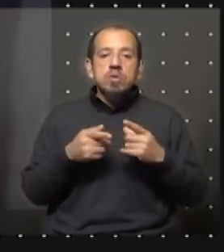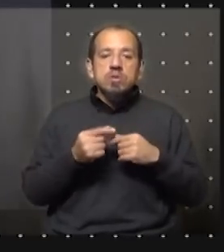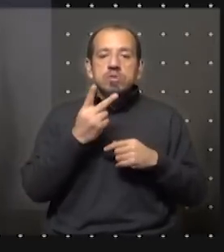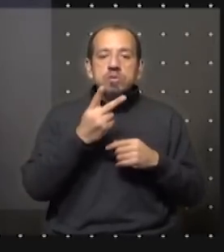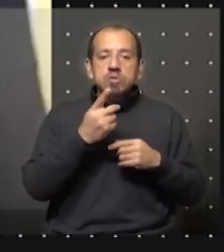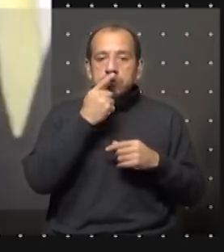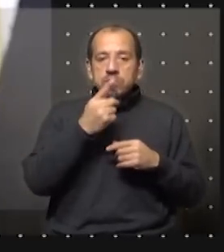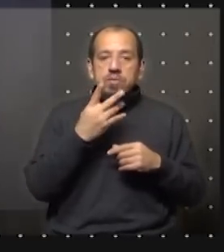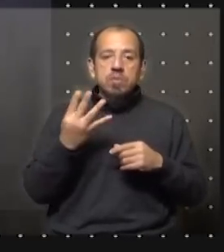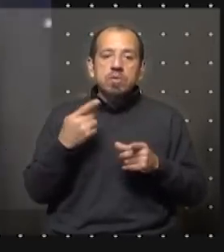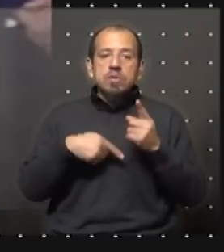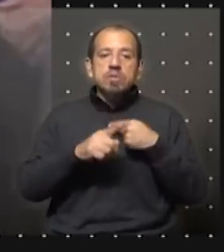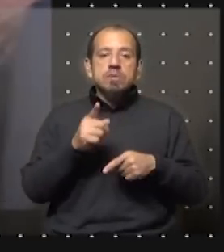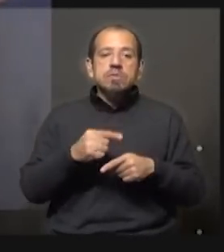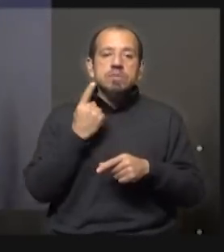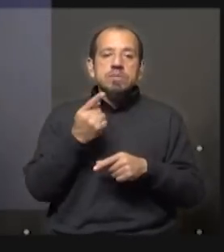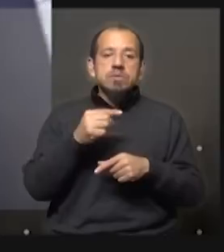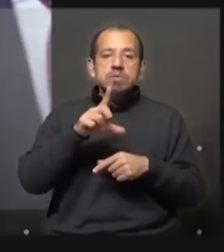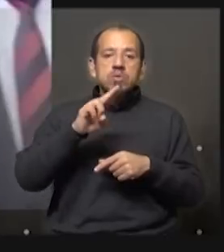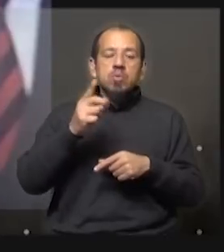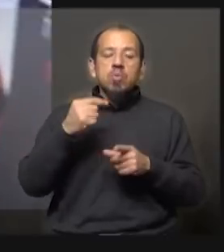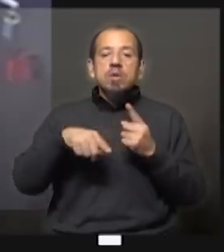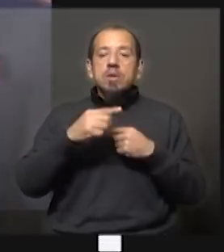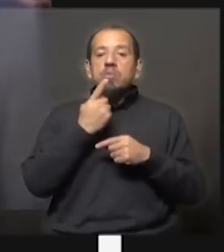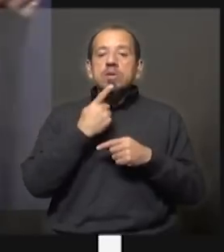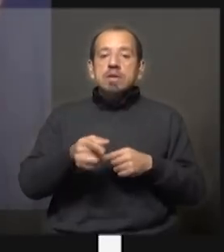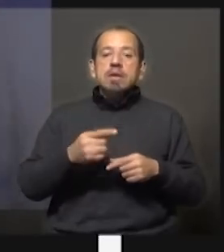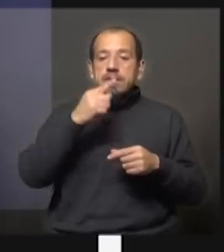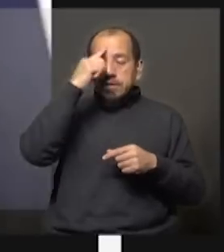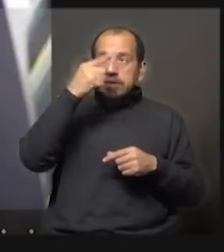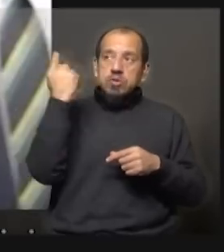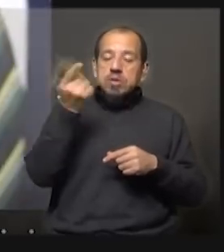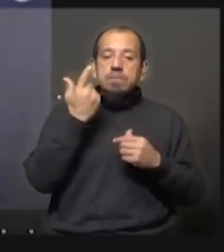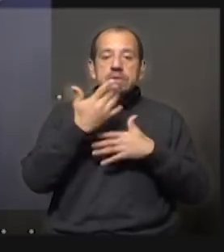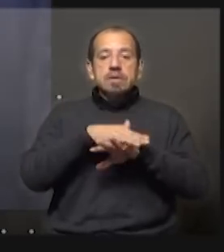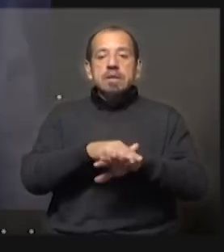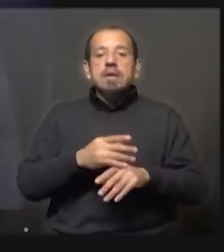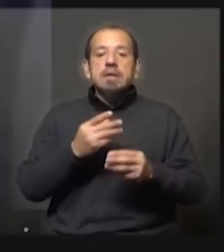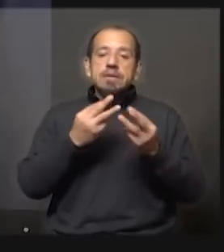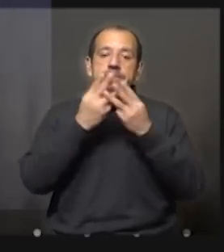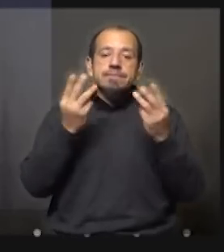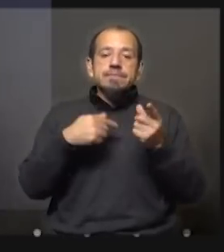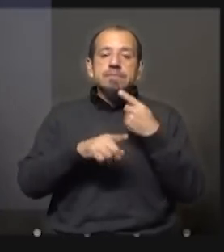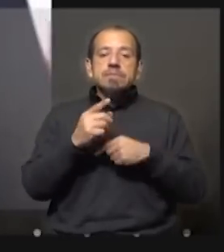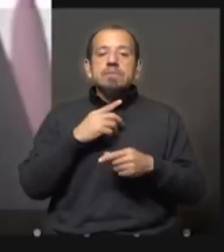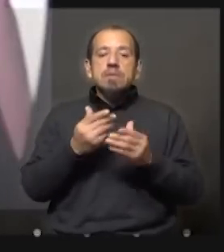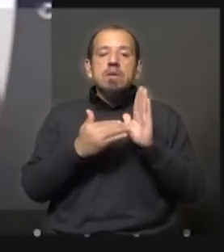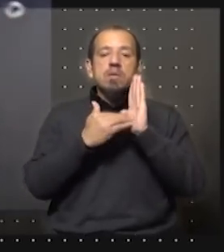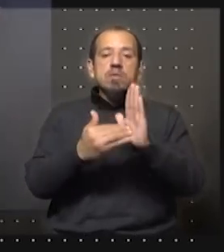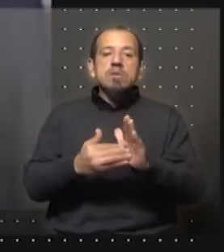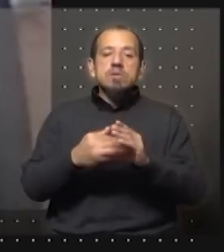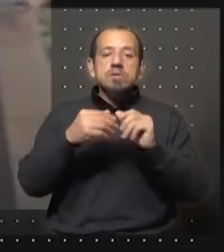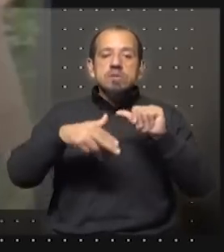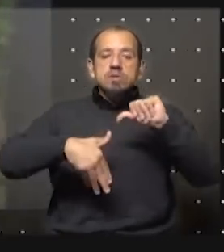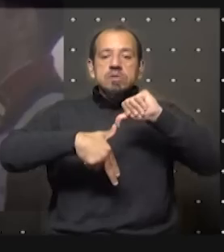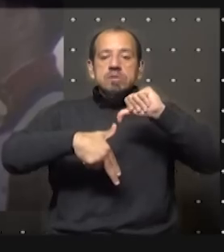2024 la mirada y las acciones principales de Lula en materia de política exterior serán más globales y pretende legitimarse como representante de la